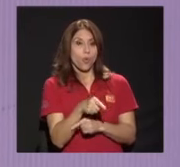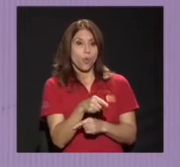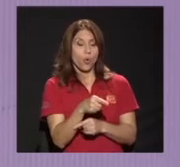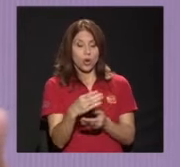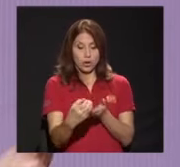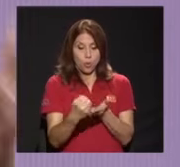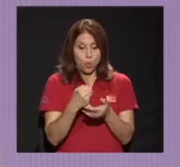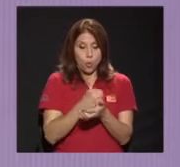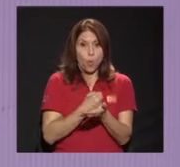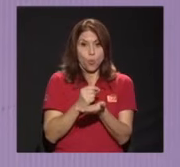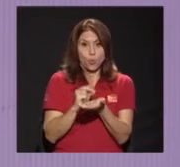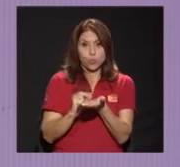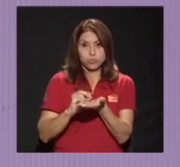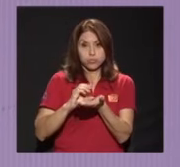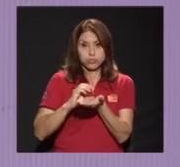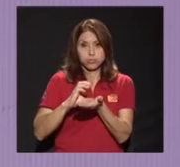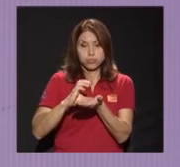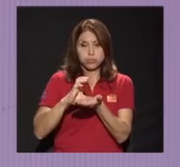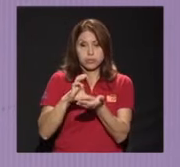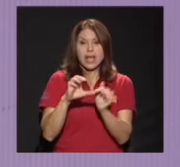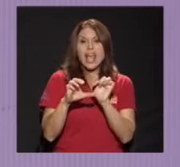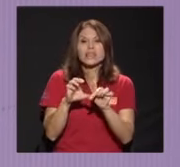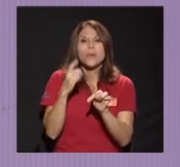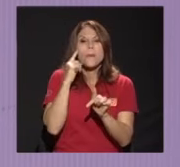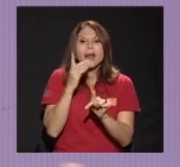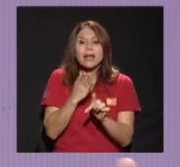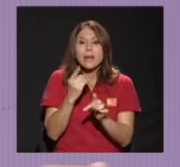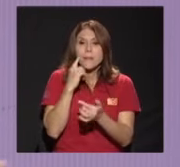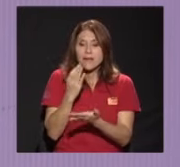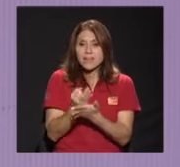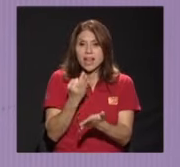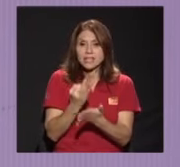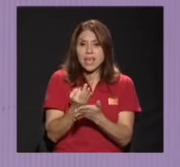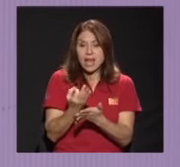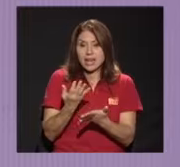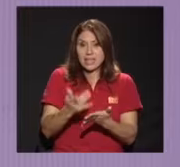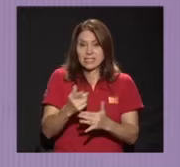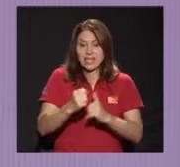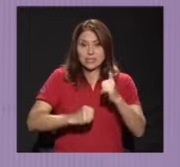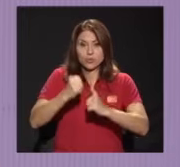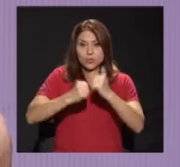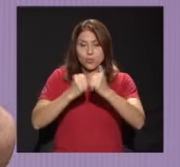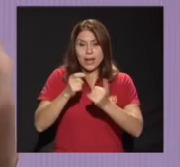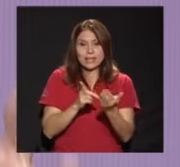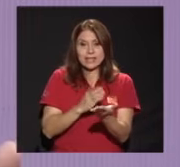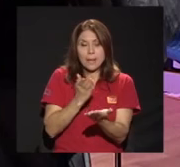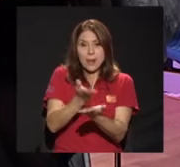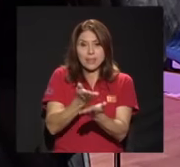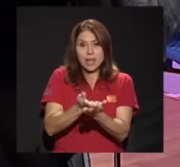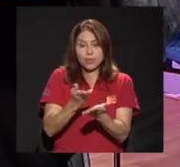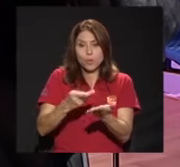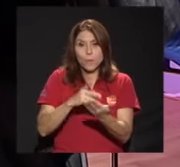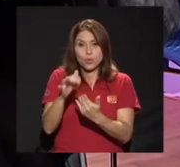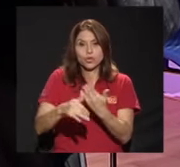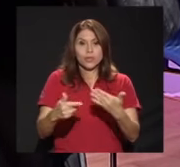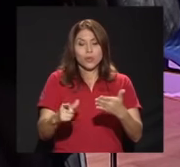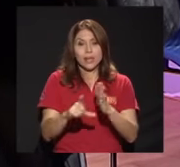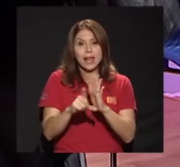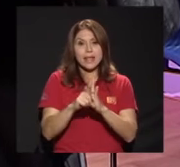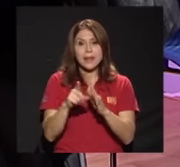se hace es lo que se va a utilizar precisamente para financiar esta estructura que se está planteando en el proyecto de ley y para poder generar las acciones